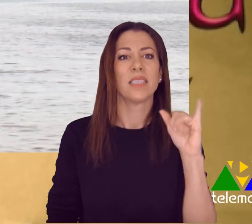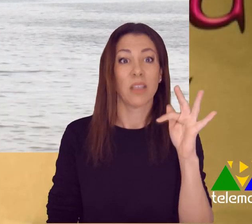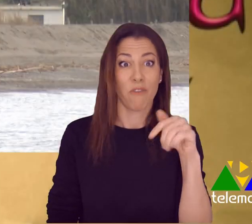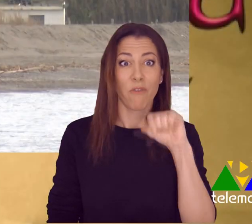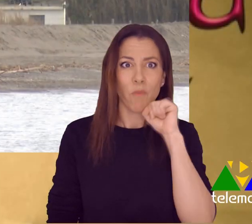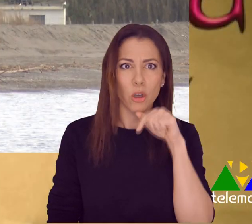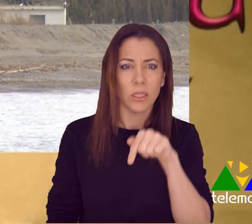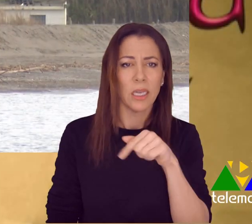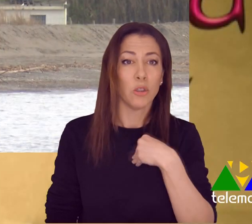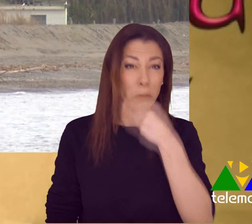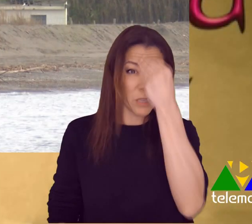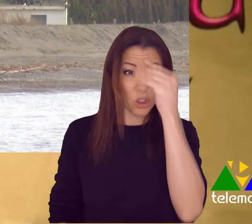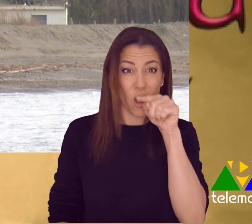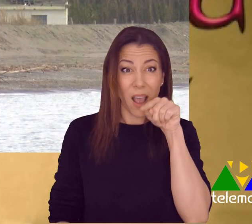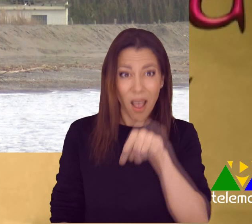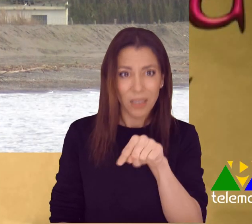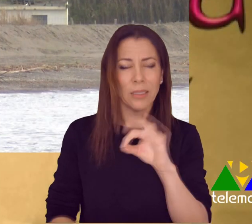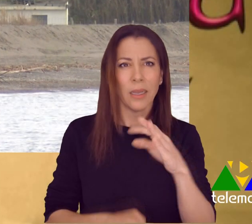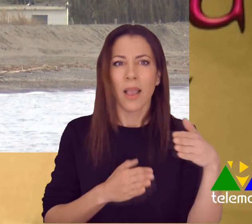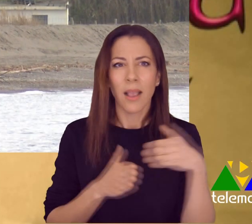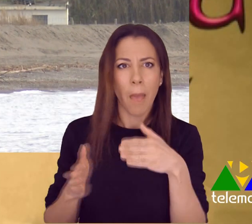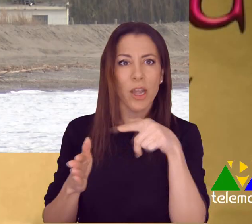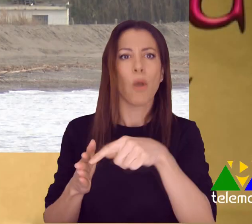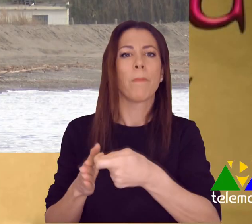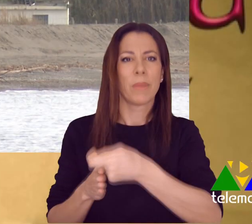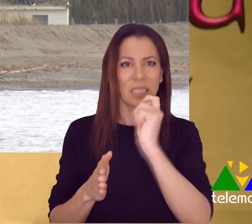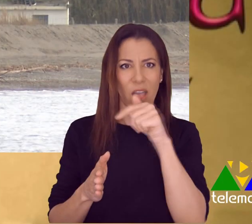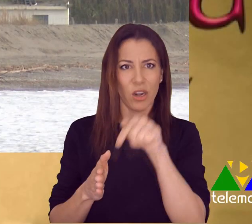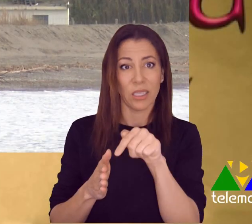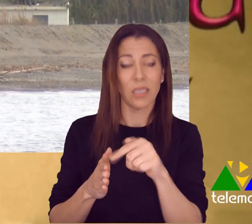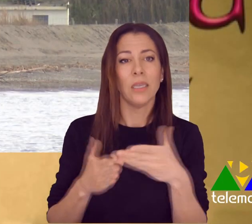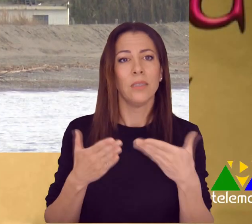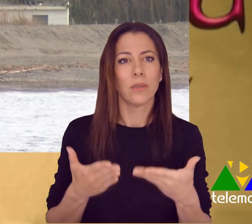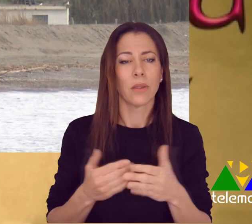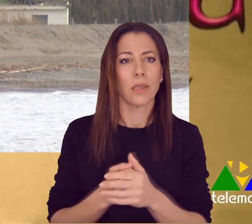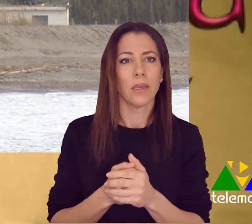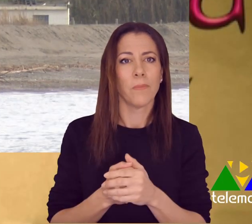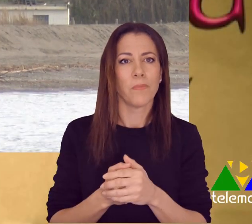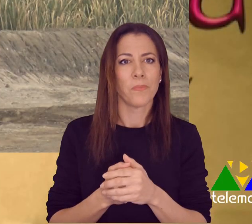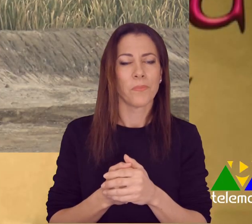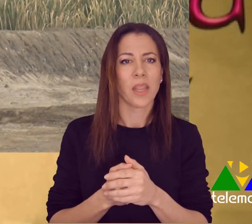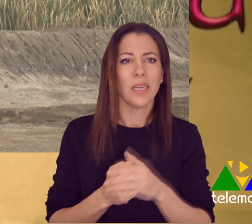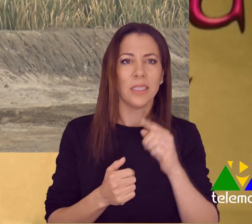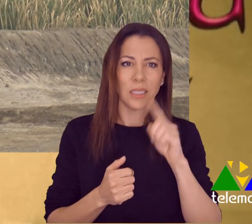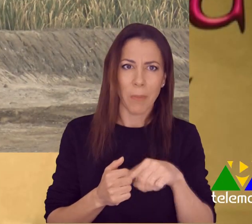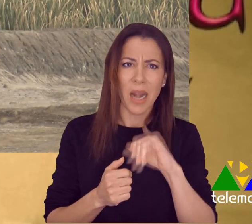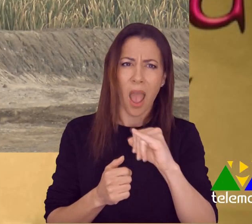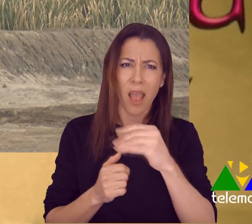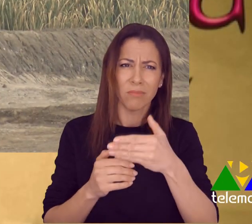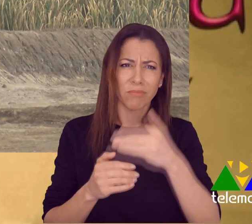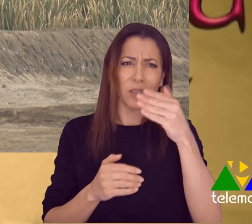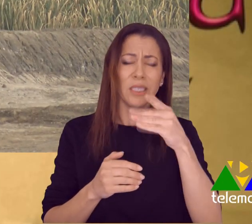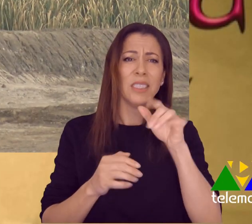estaría localizada esa rambla de pescadores, ese camino de pescadores, y lo que teníamos nuestra atalaya defensiva,